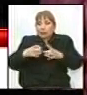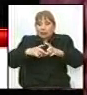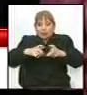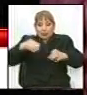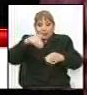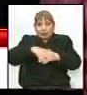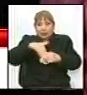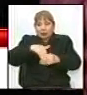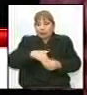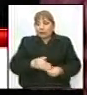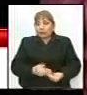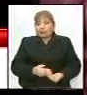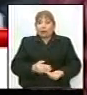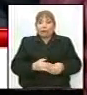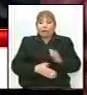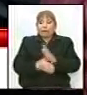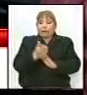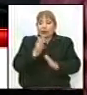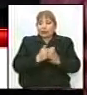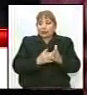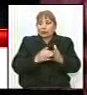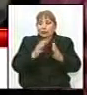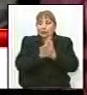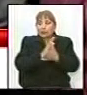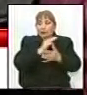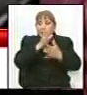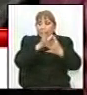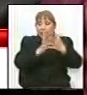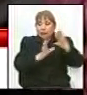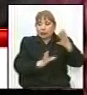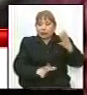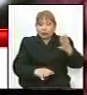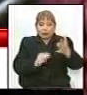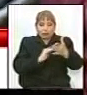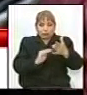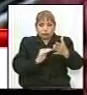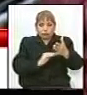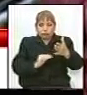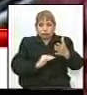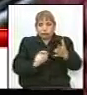electoral y denuncia de falsificación de planillones.